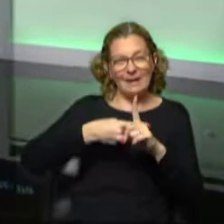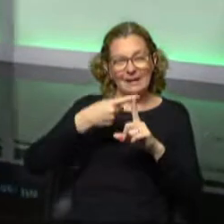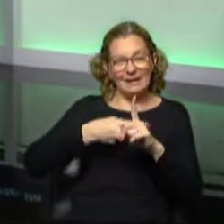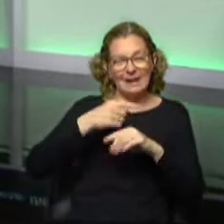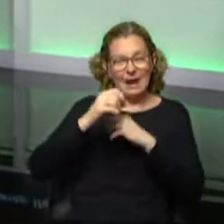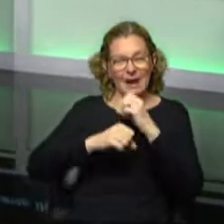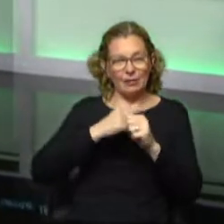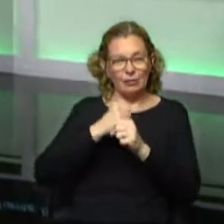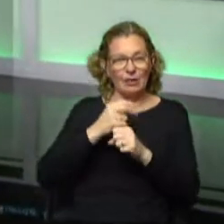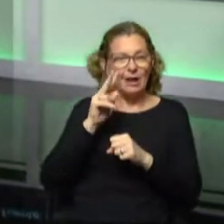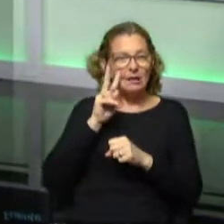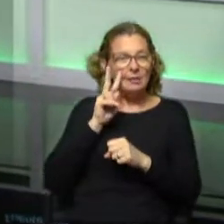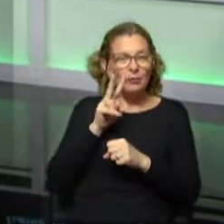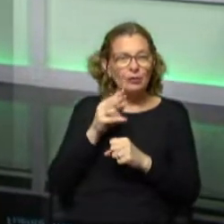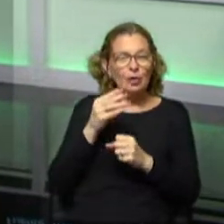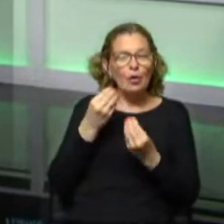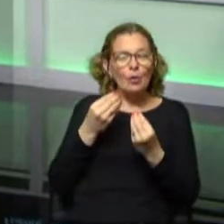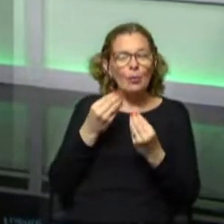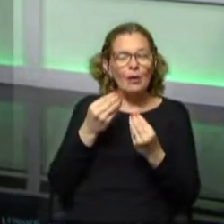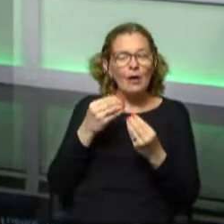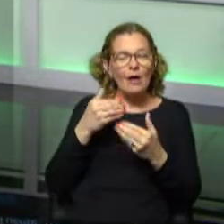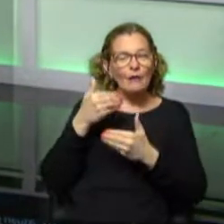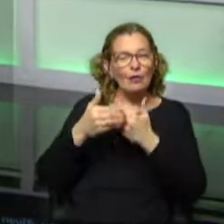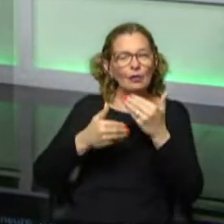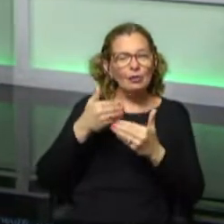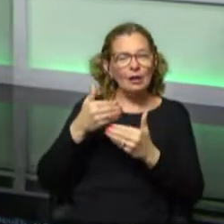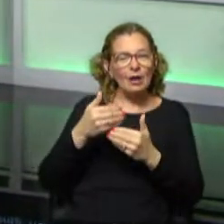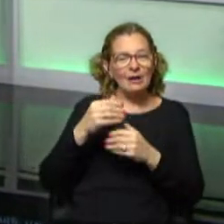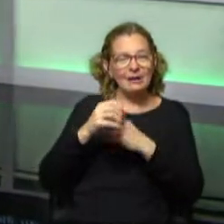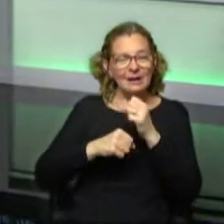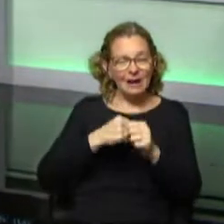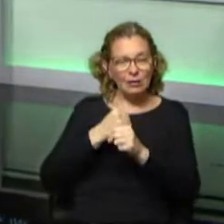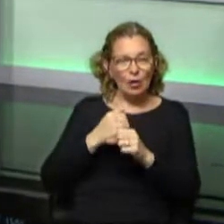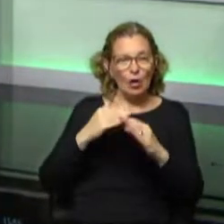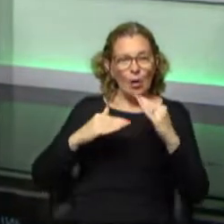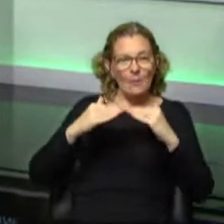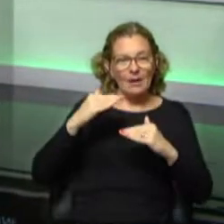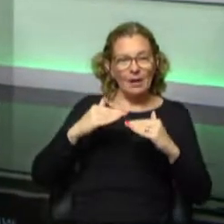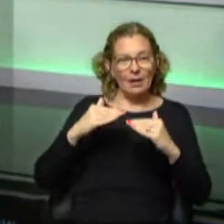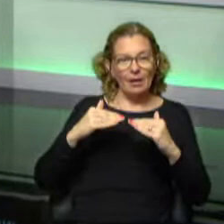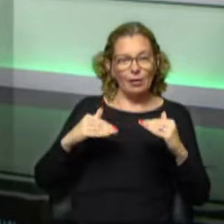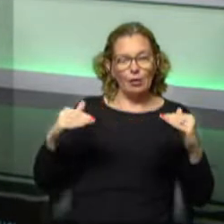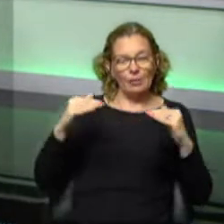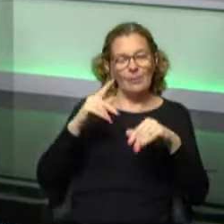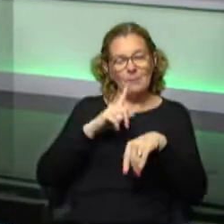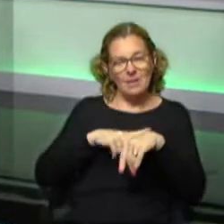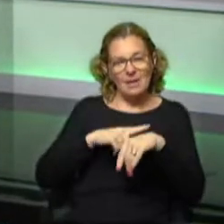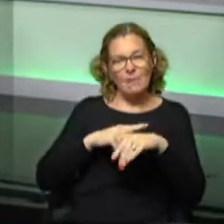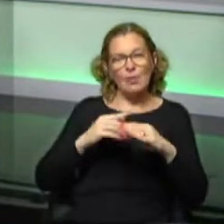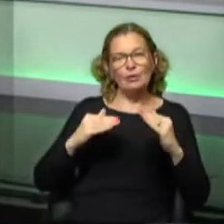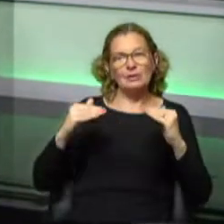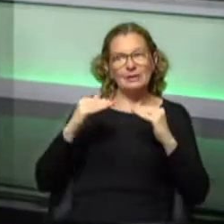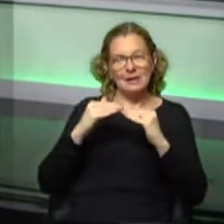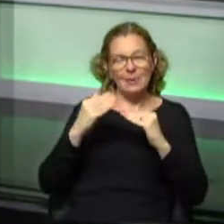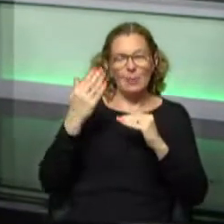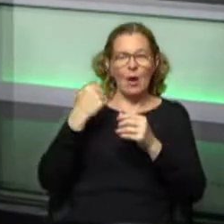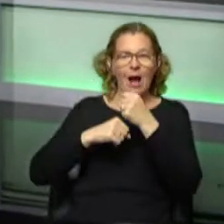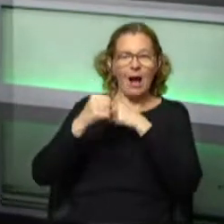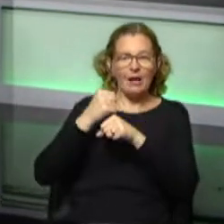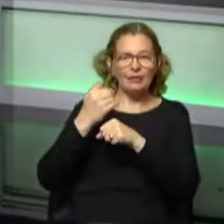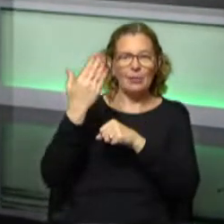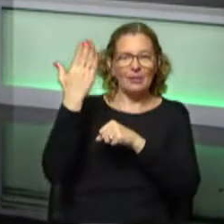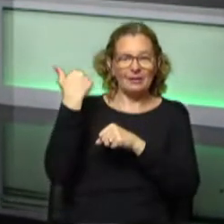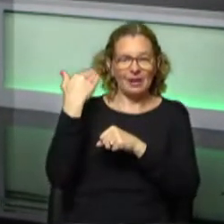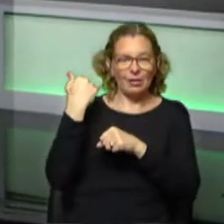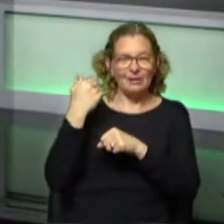justamente como han evolucionado en términos interanuales es decir estamos comparando contra igual periodo el año anterior y en términos reales